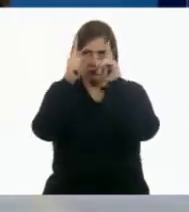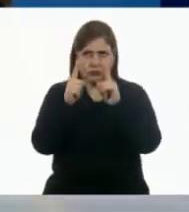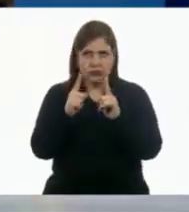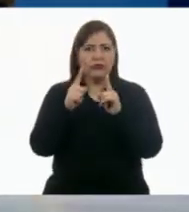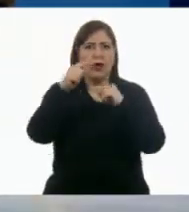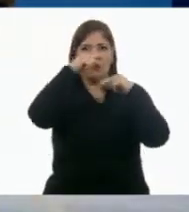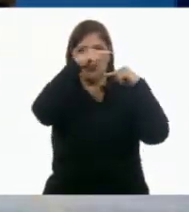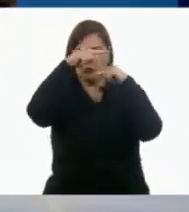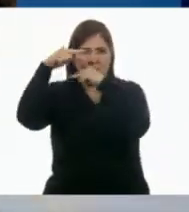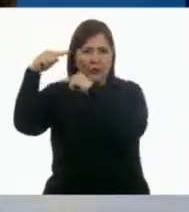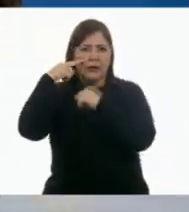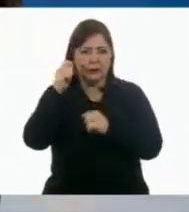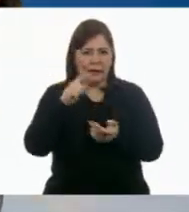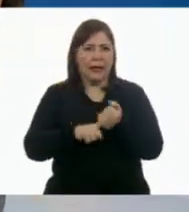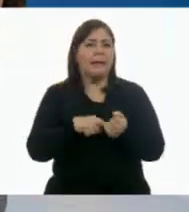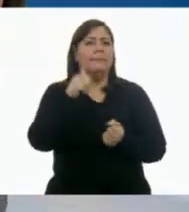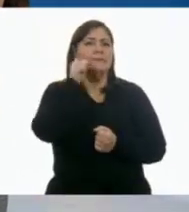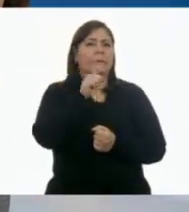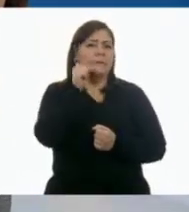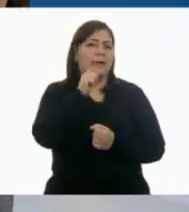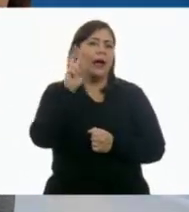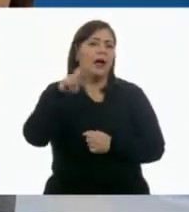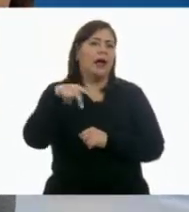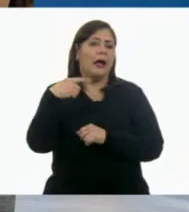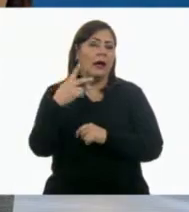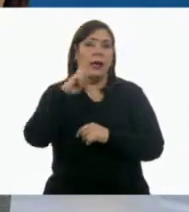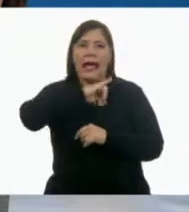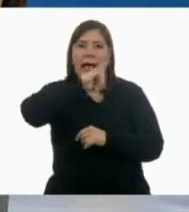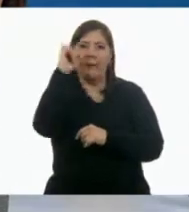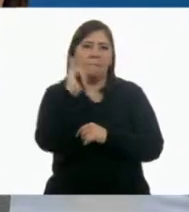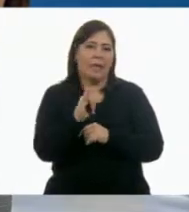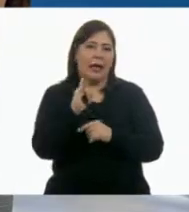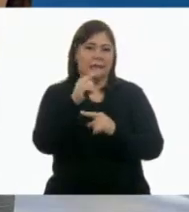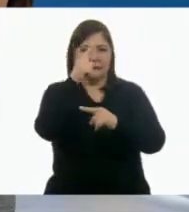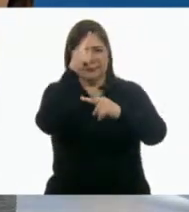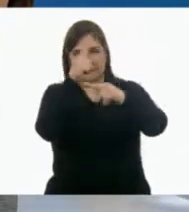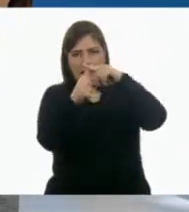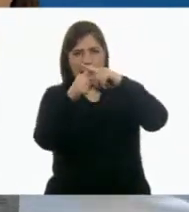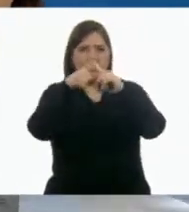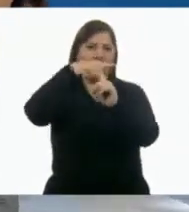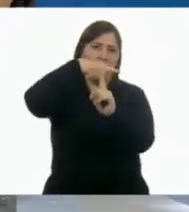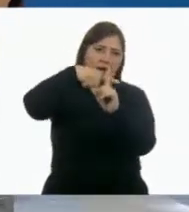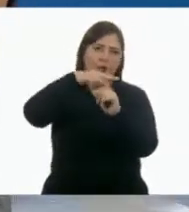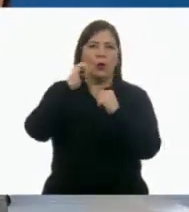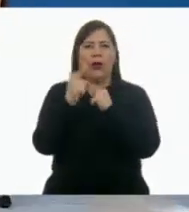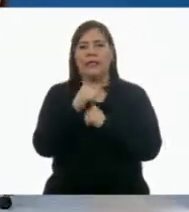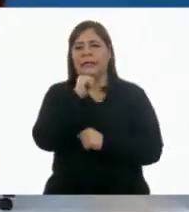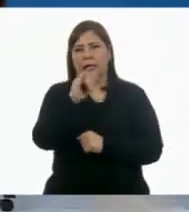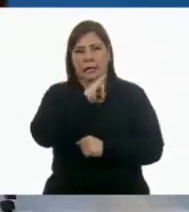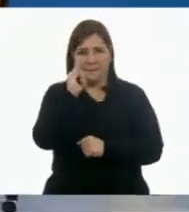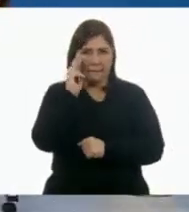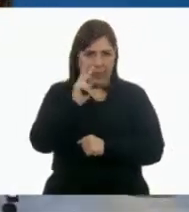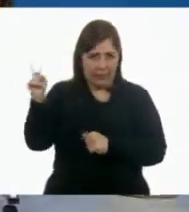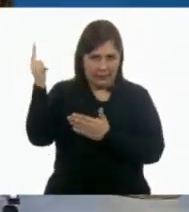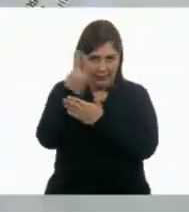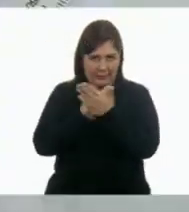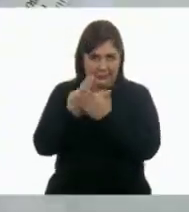prolongamos al infinito, de todos modos nunca se van a cruzar. No. Vamos a dibujarla. Y lista en